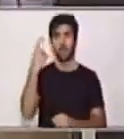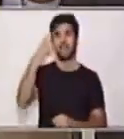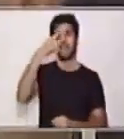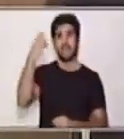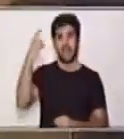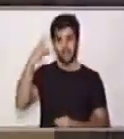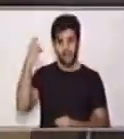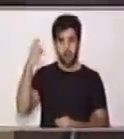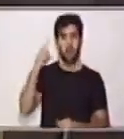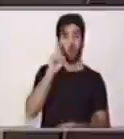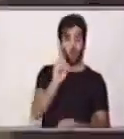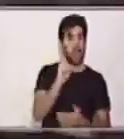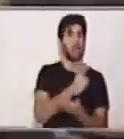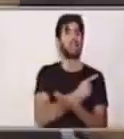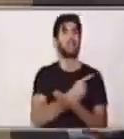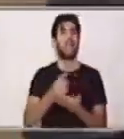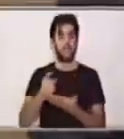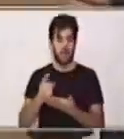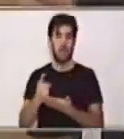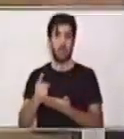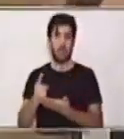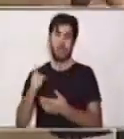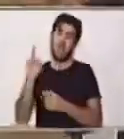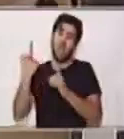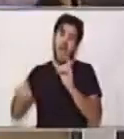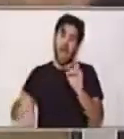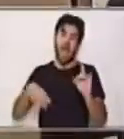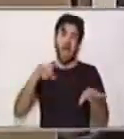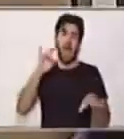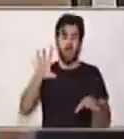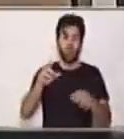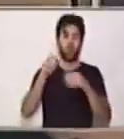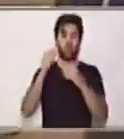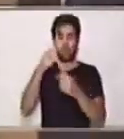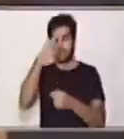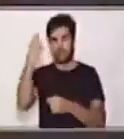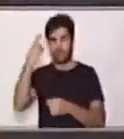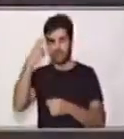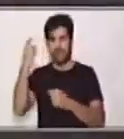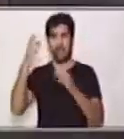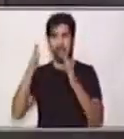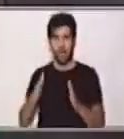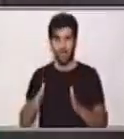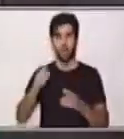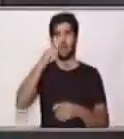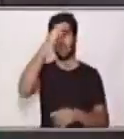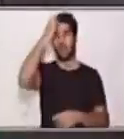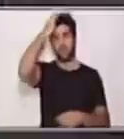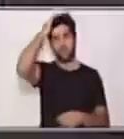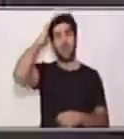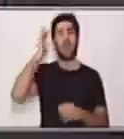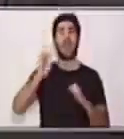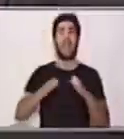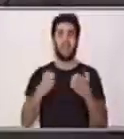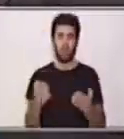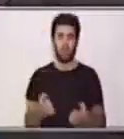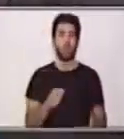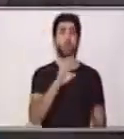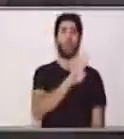durante una semana de algunos colaboradores, que en este caso son 2. Entonces, menos 9.